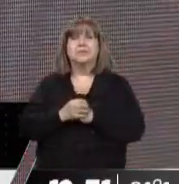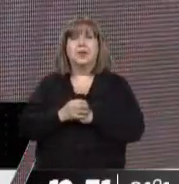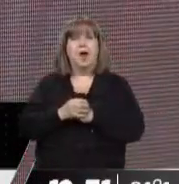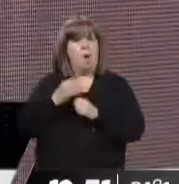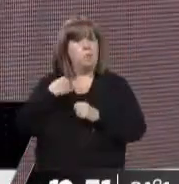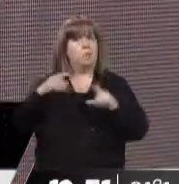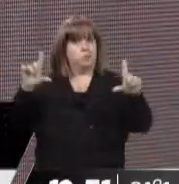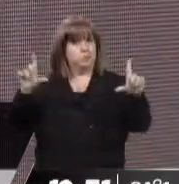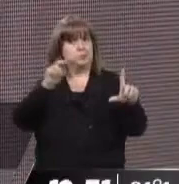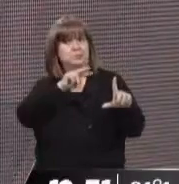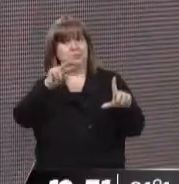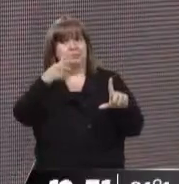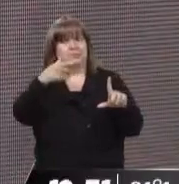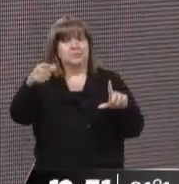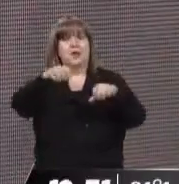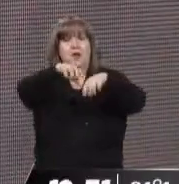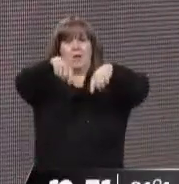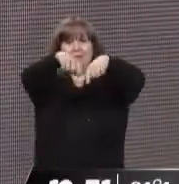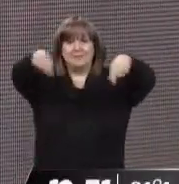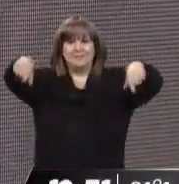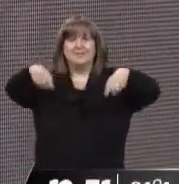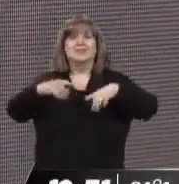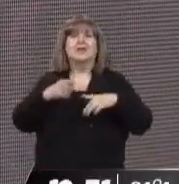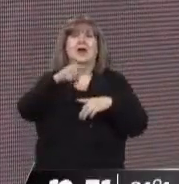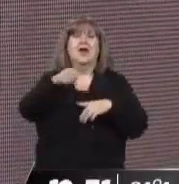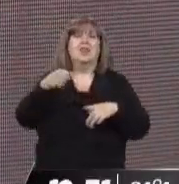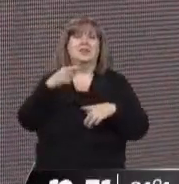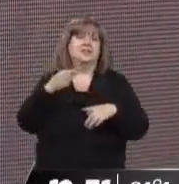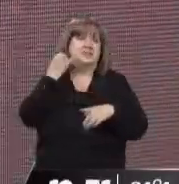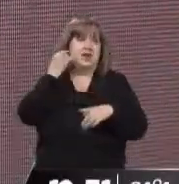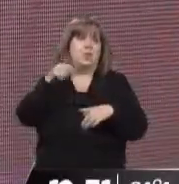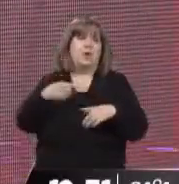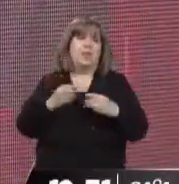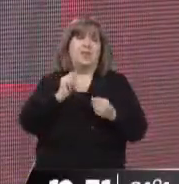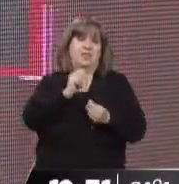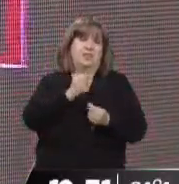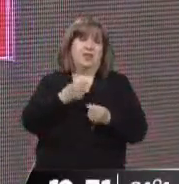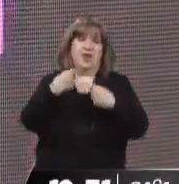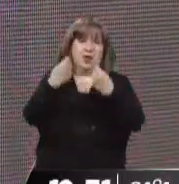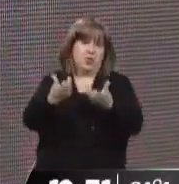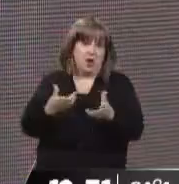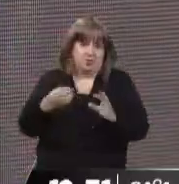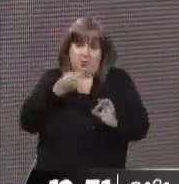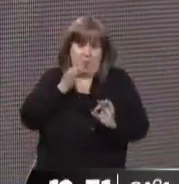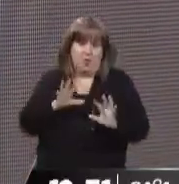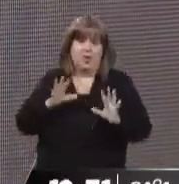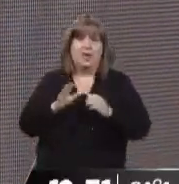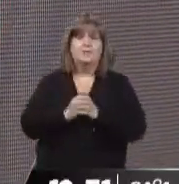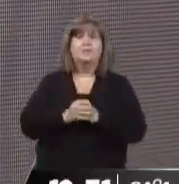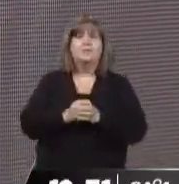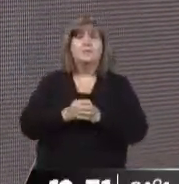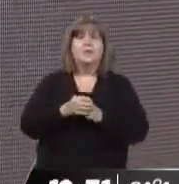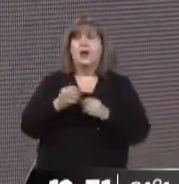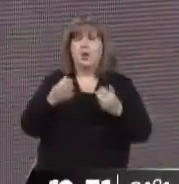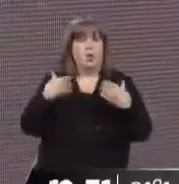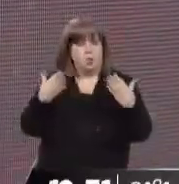imágenes, o mejor dicho, nuestro graf fuerza.beni, que es justamente el alias al cual pueden donar. lo que quieran, porque lo decía Julián Chabert al principio,